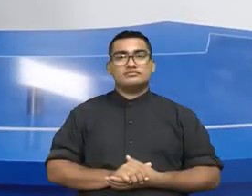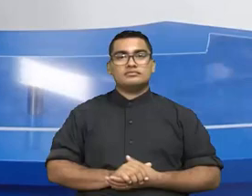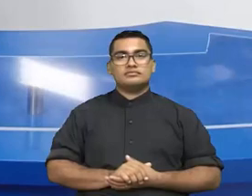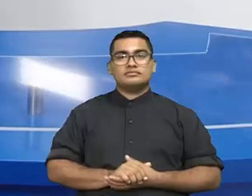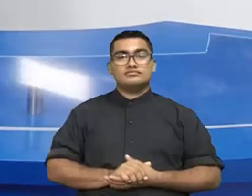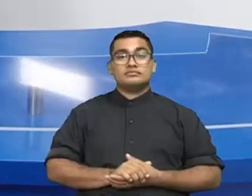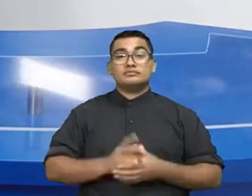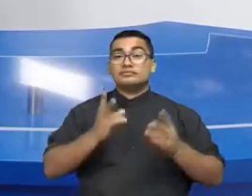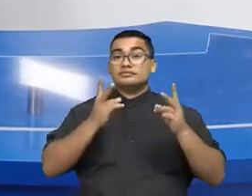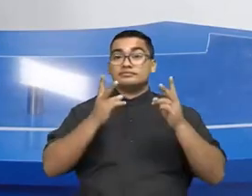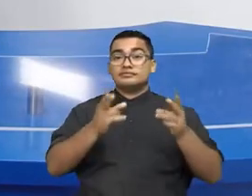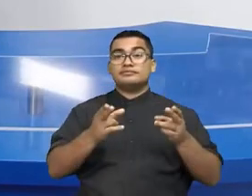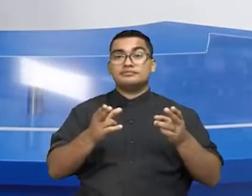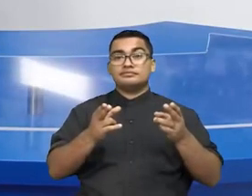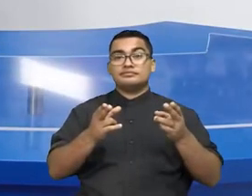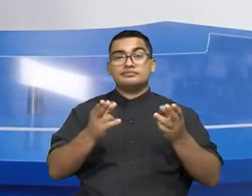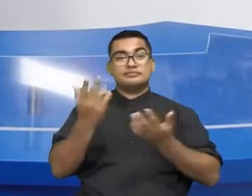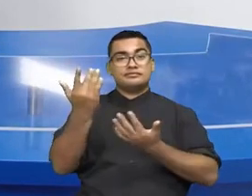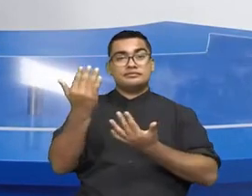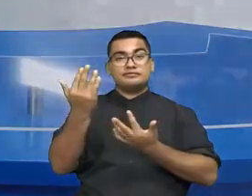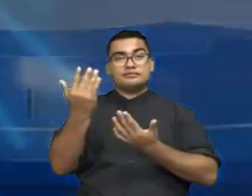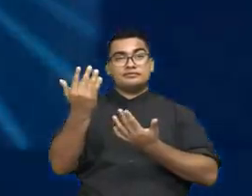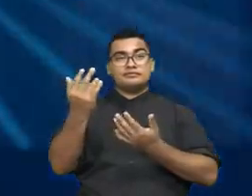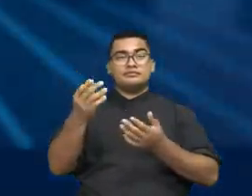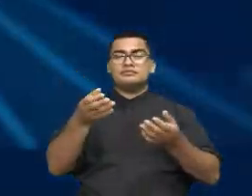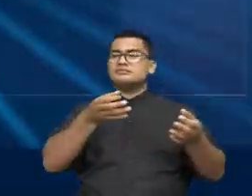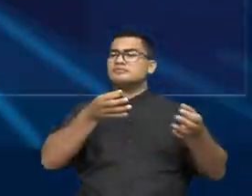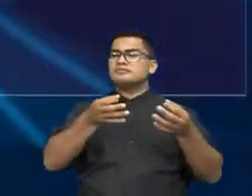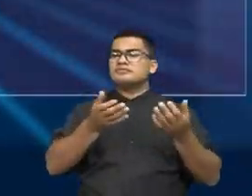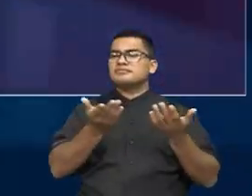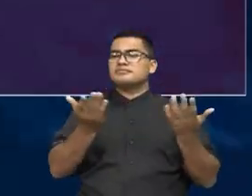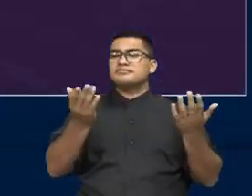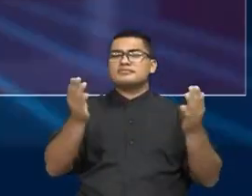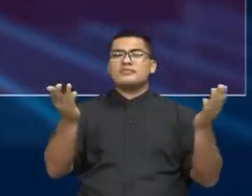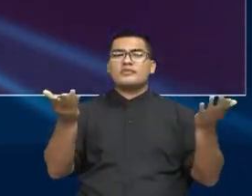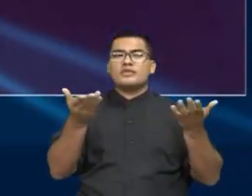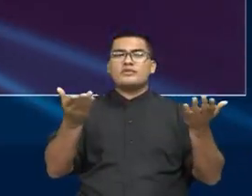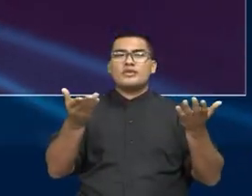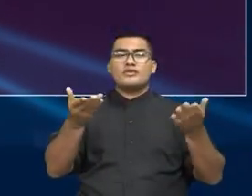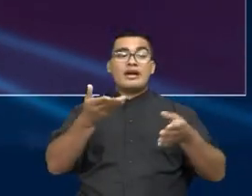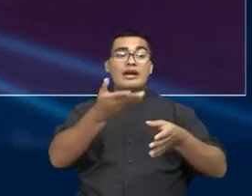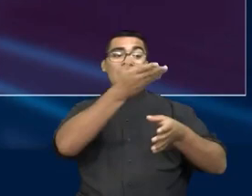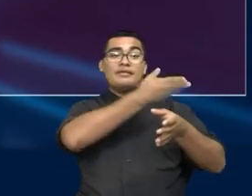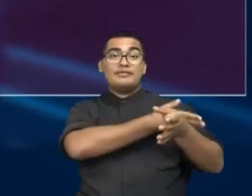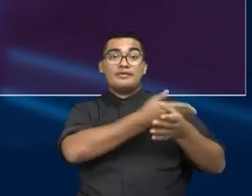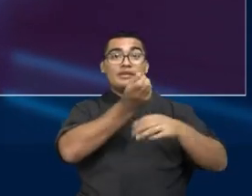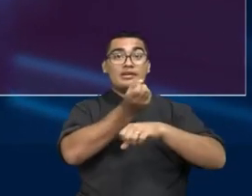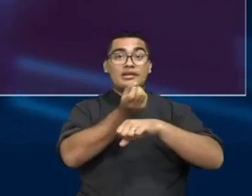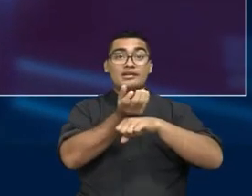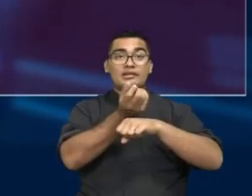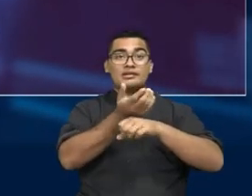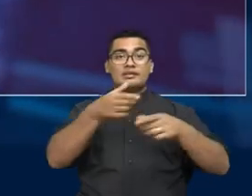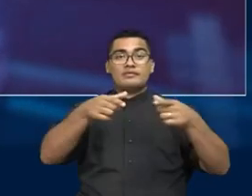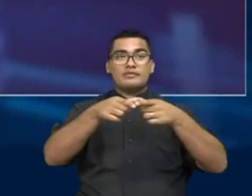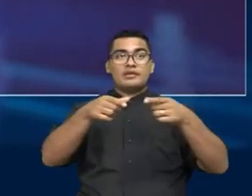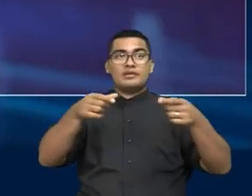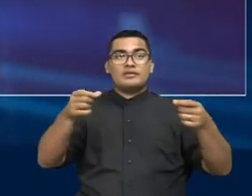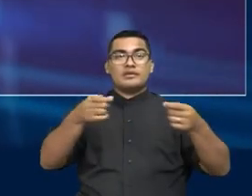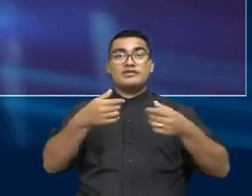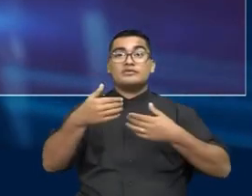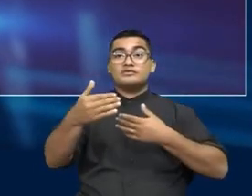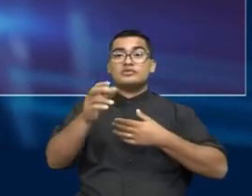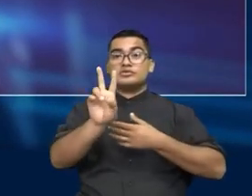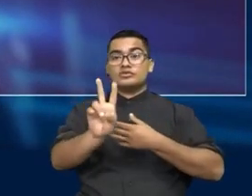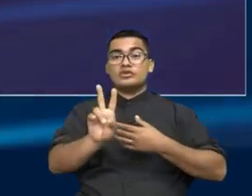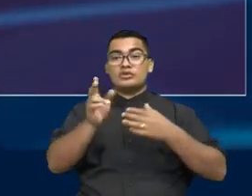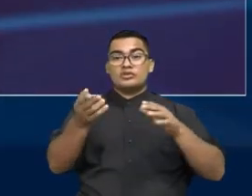Es hora de un corte informativo y al regresar les contamos cómo se prepara la Alcaldía de Managua para recibir este 2 de